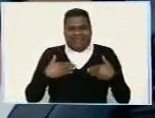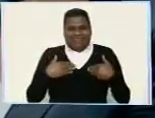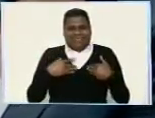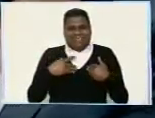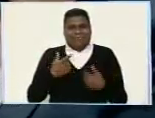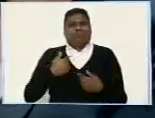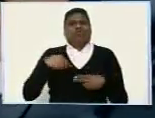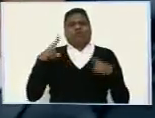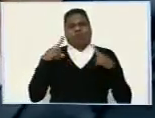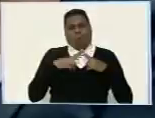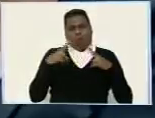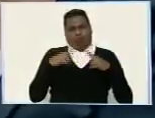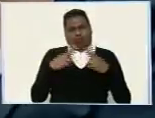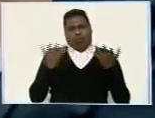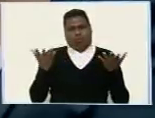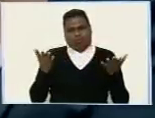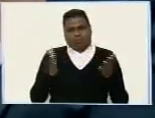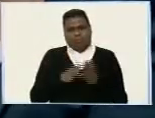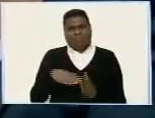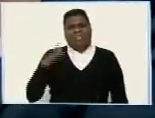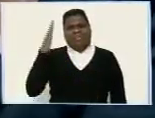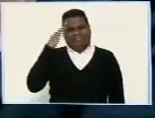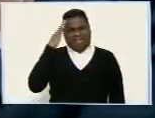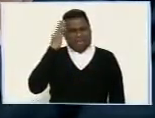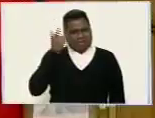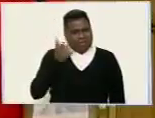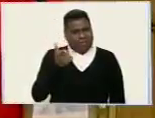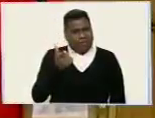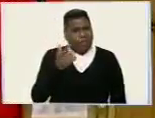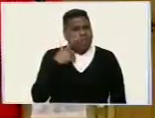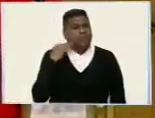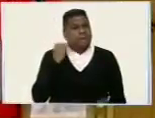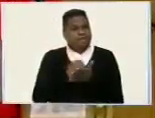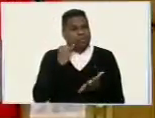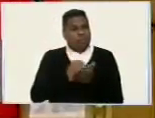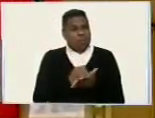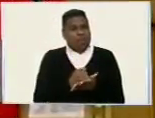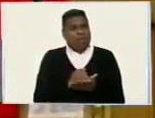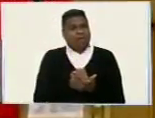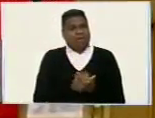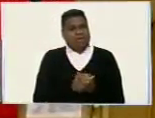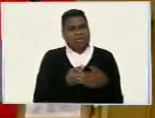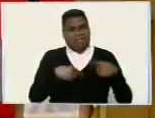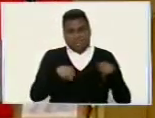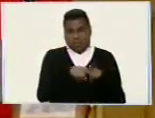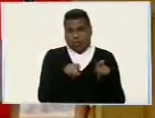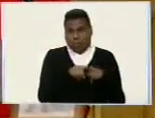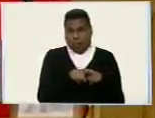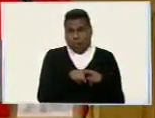conozco y sabemos, porque lo han puesto a prueba, así como cuando uno somete el